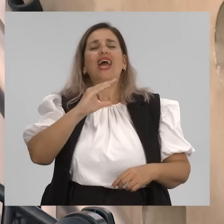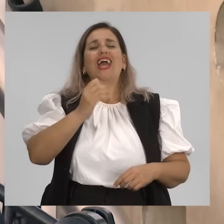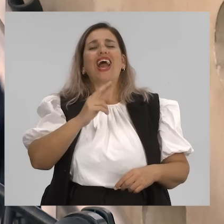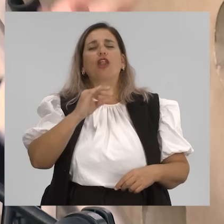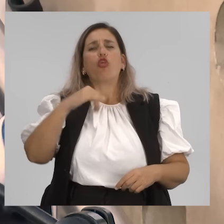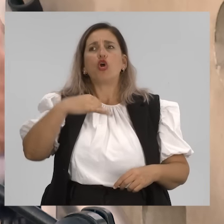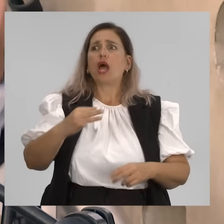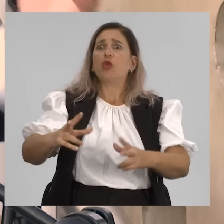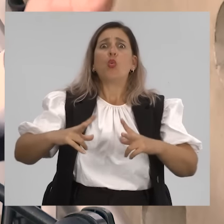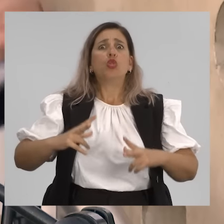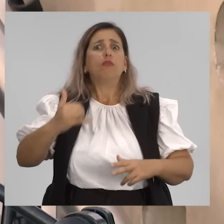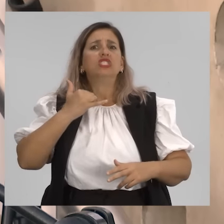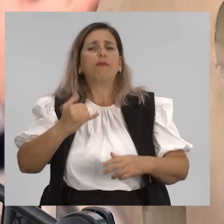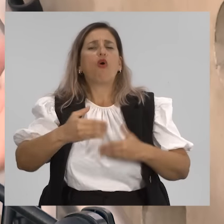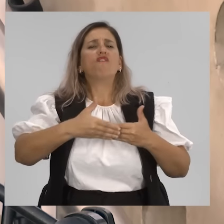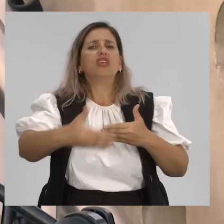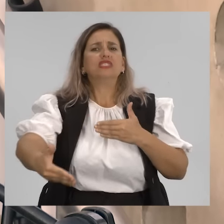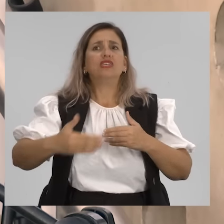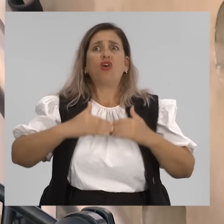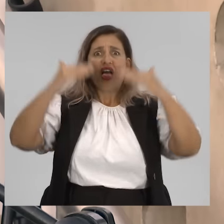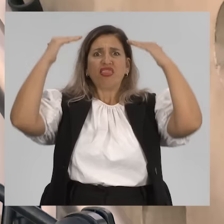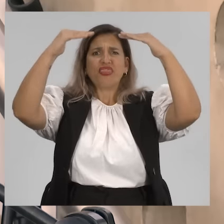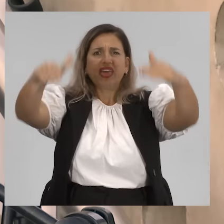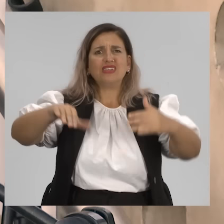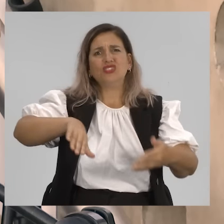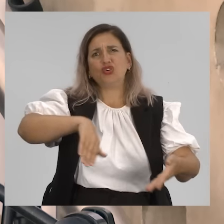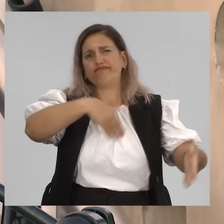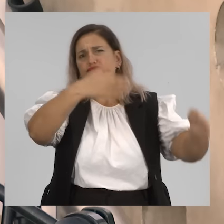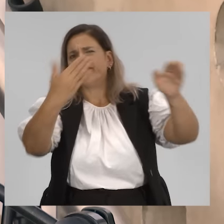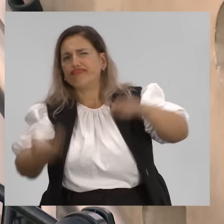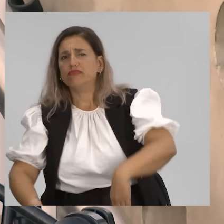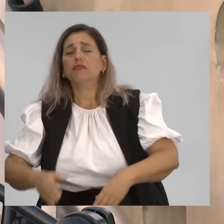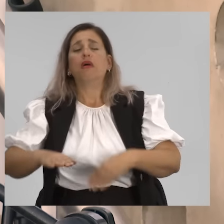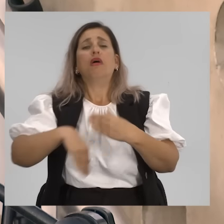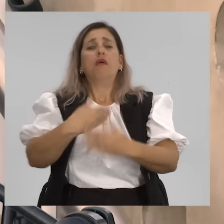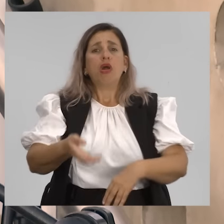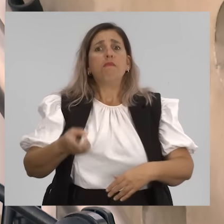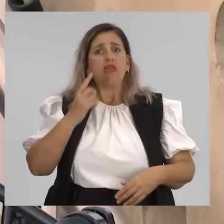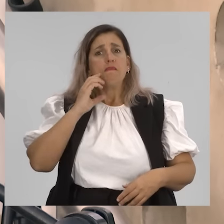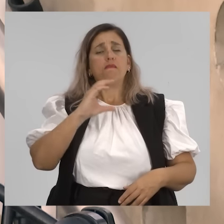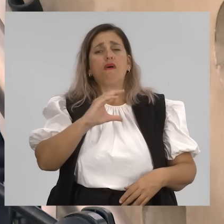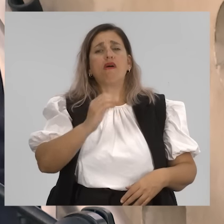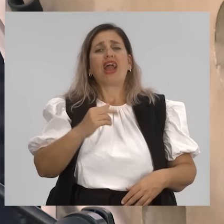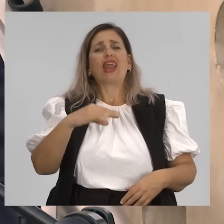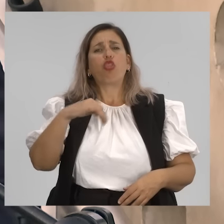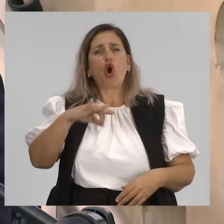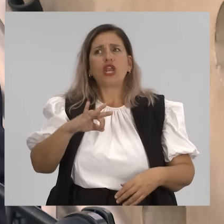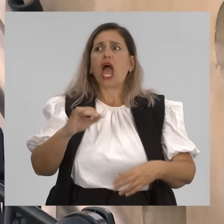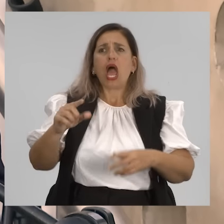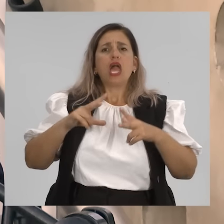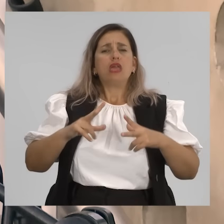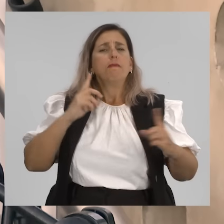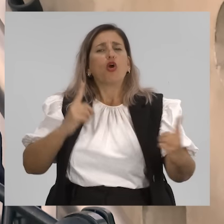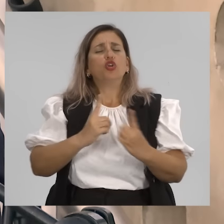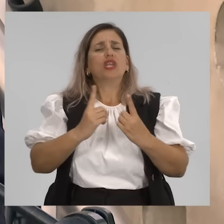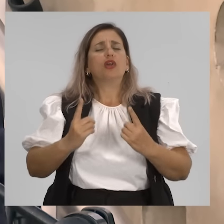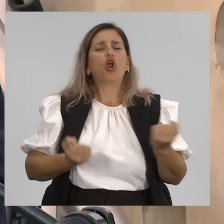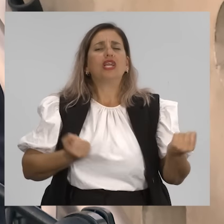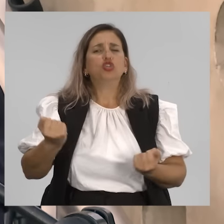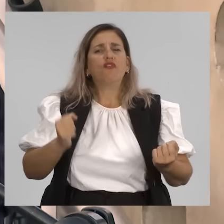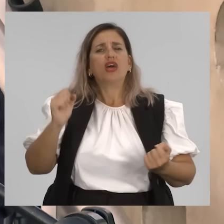iba a Cardona, me llamó a unos vecinos, fui, se había volado el techo. Un ratito más tarde, estando en Cardona, me encontré con el chofer